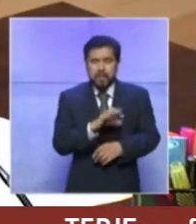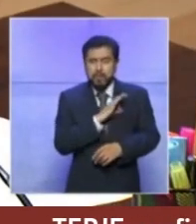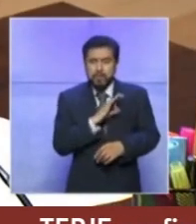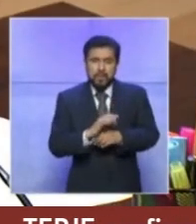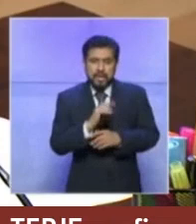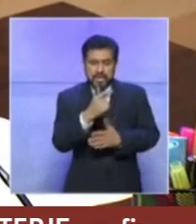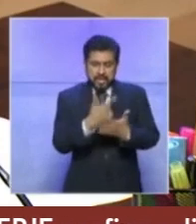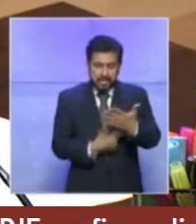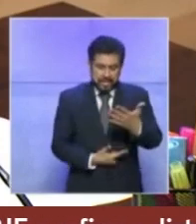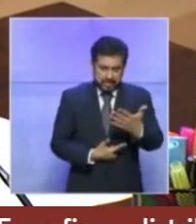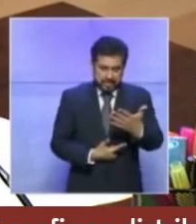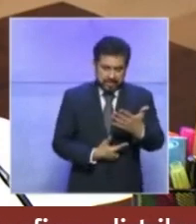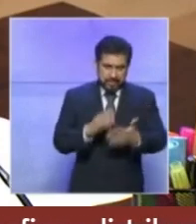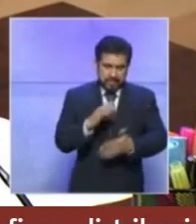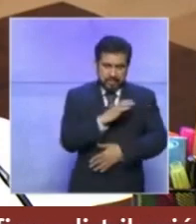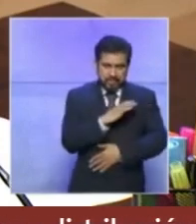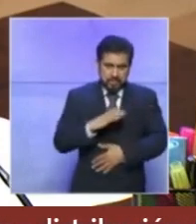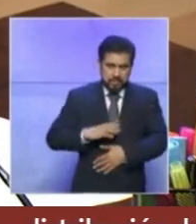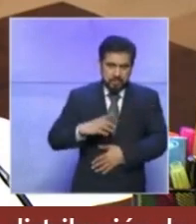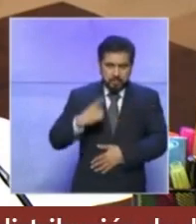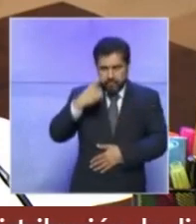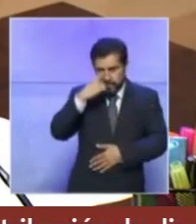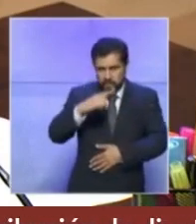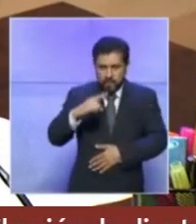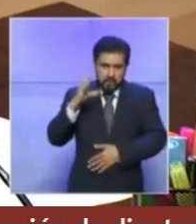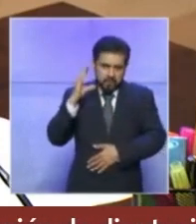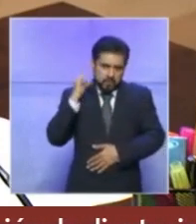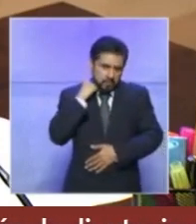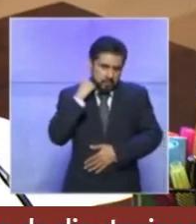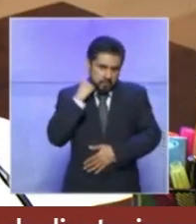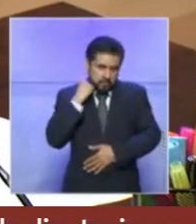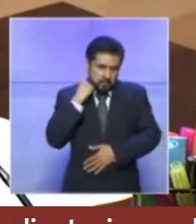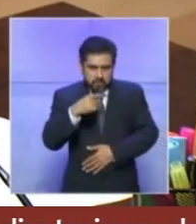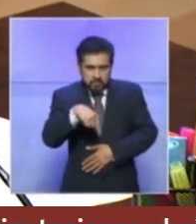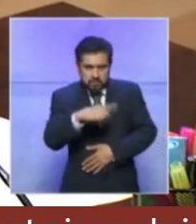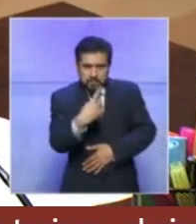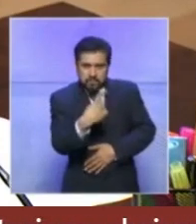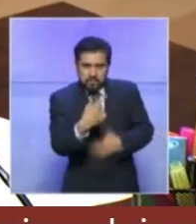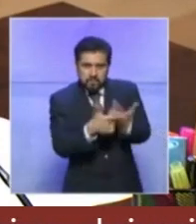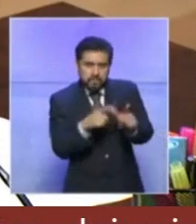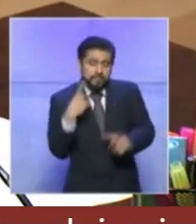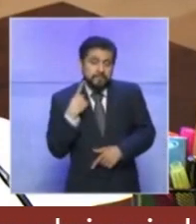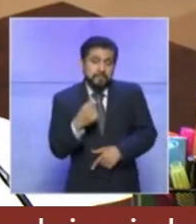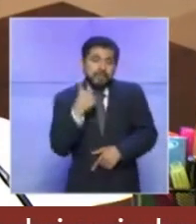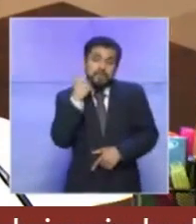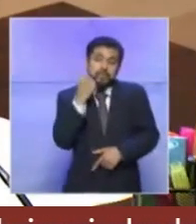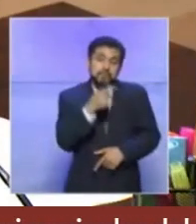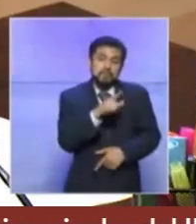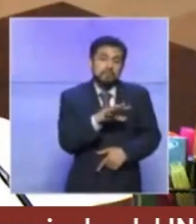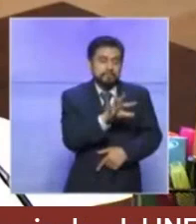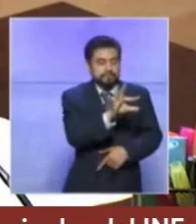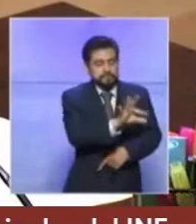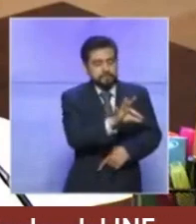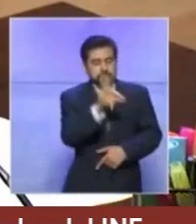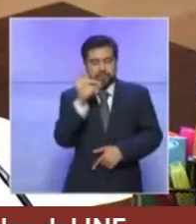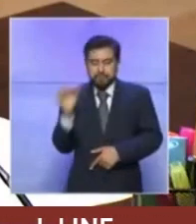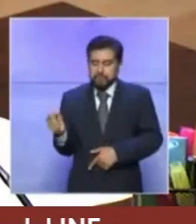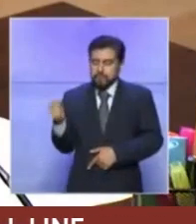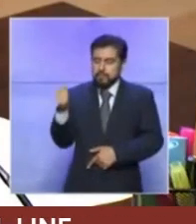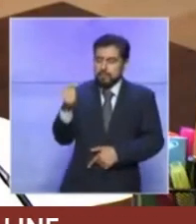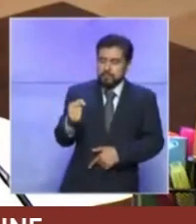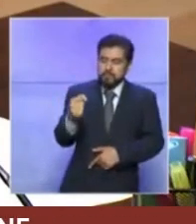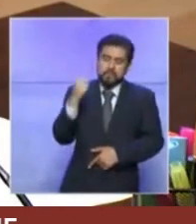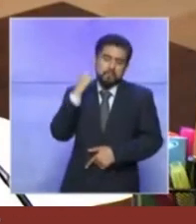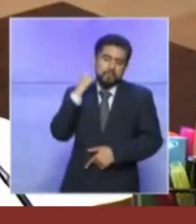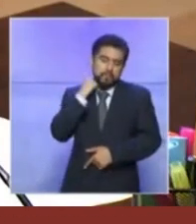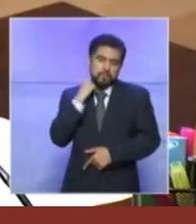lista nacional de candidaturas a senadurías del citado partido político, a fin de que le sea asignado un escaño como acción